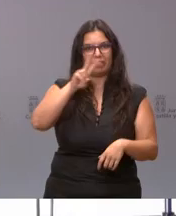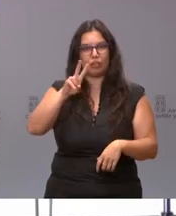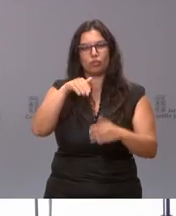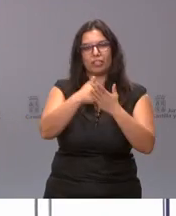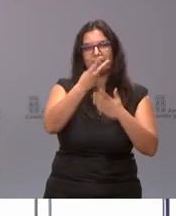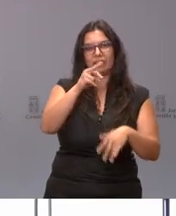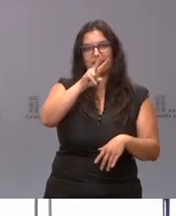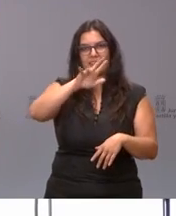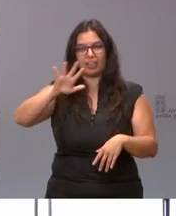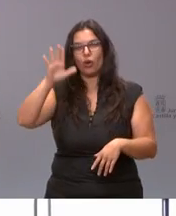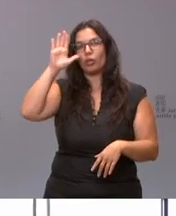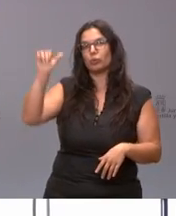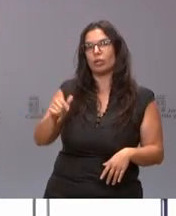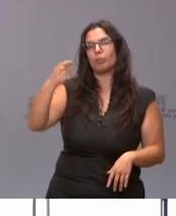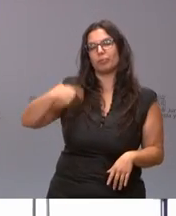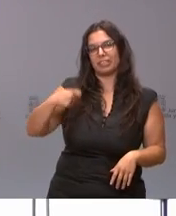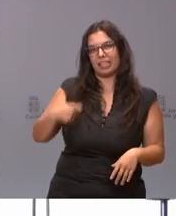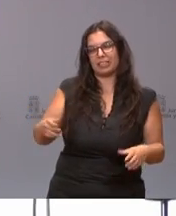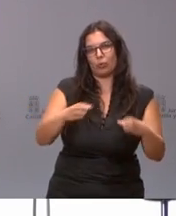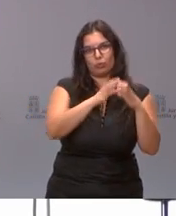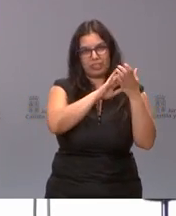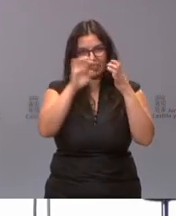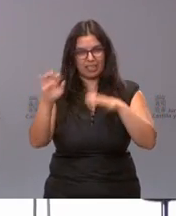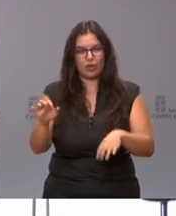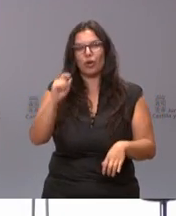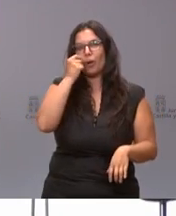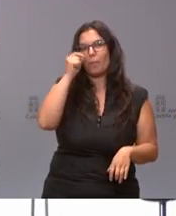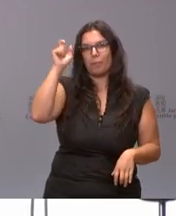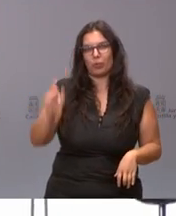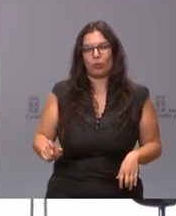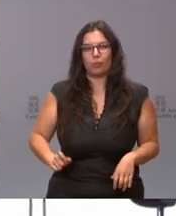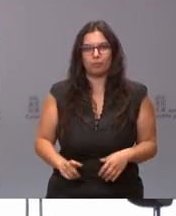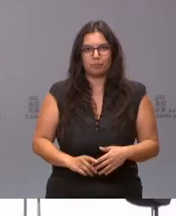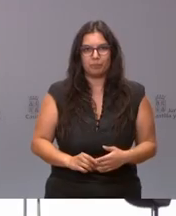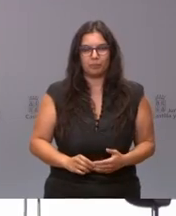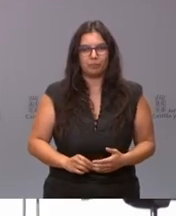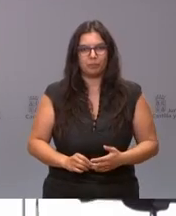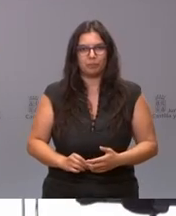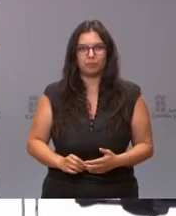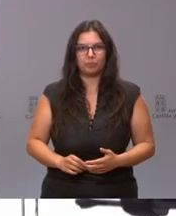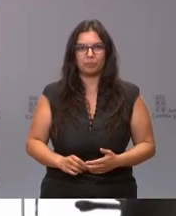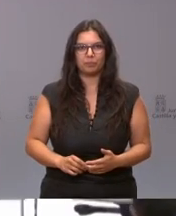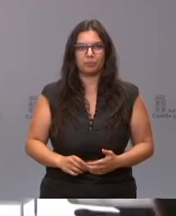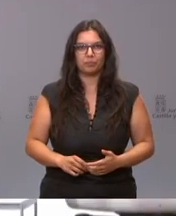2022-2025, escuchamos al presidente de la Junta de Castilla y León, Alfonso Fernández Mañueco.